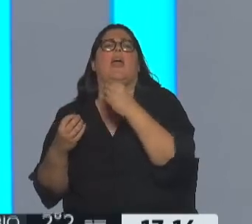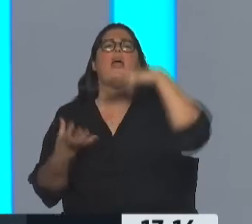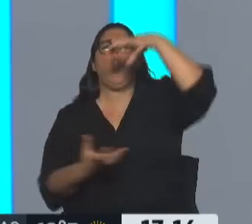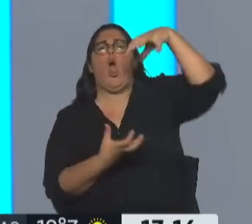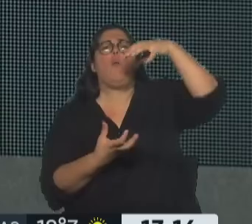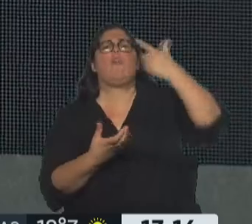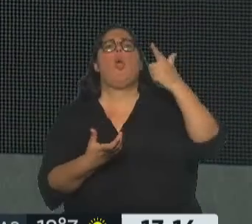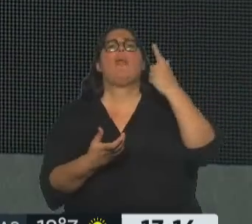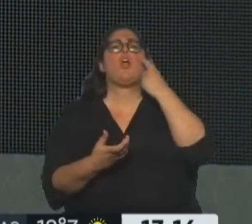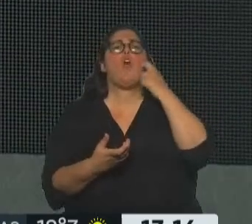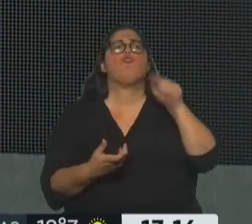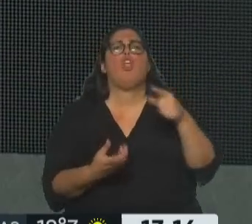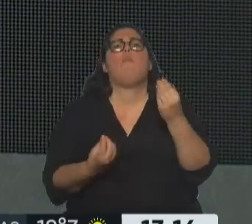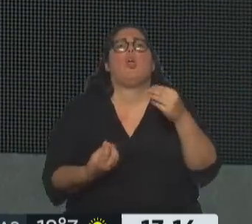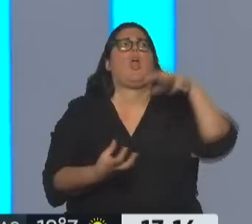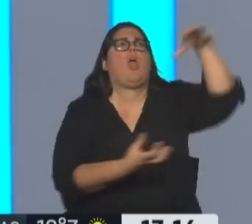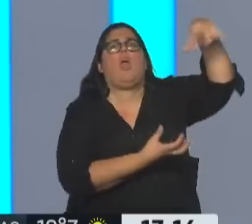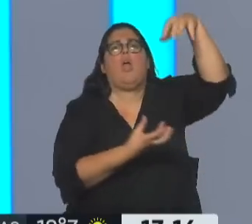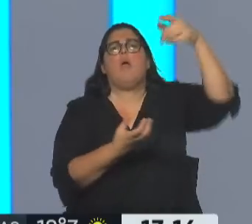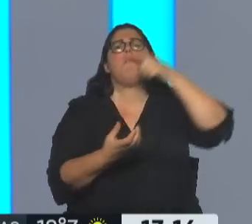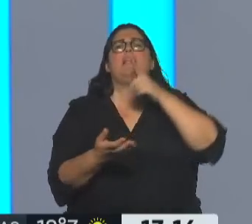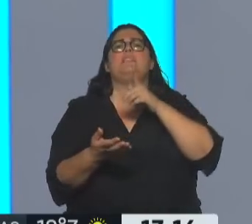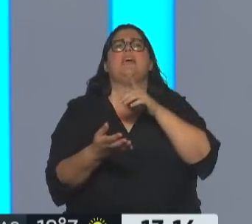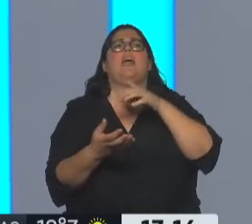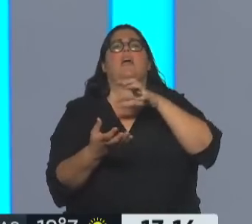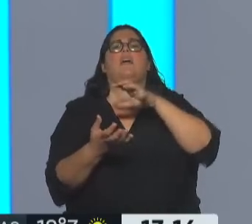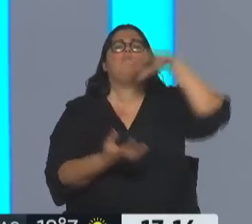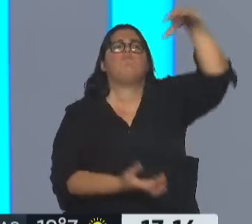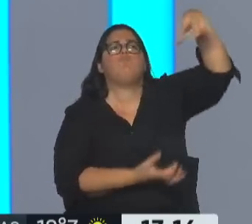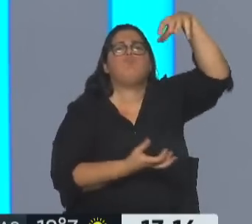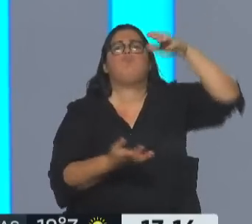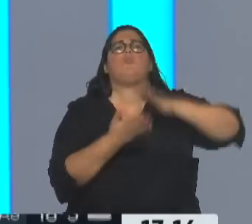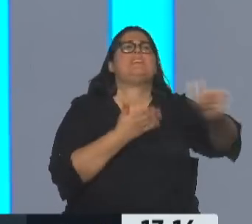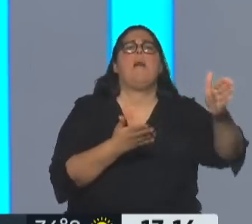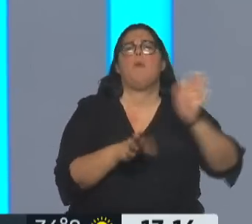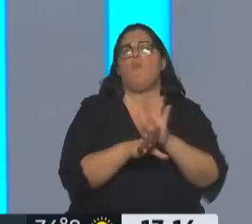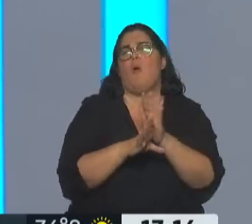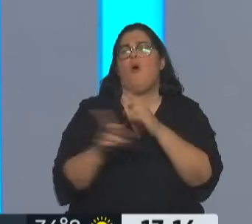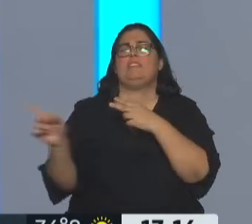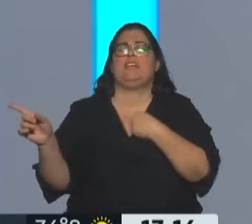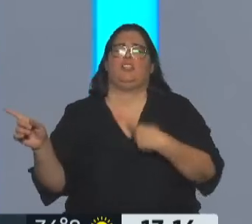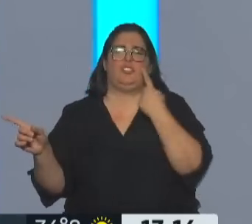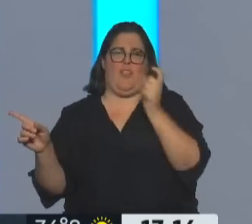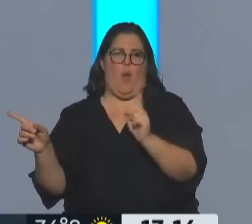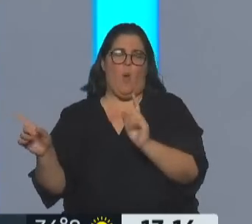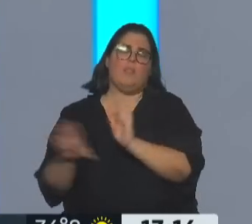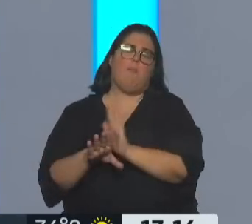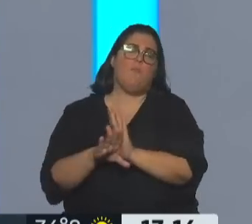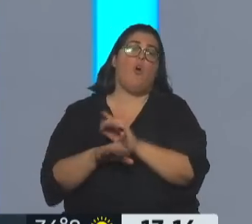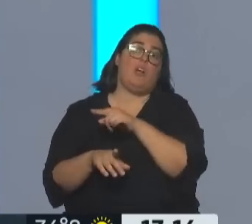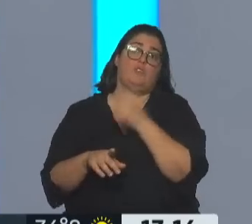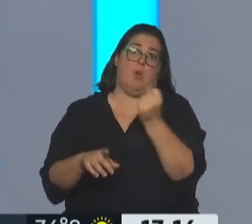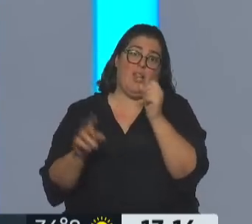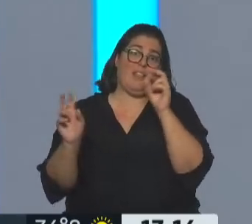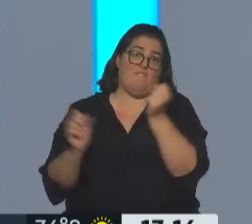sin supervisiones, y en algunos creo que no queda claro si se le escapó o no a Beijing el globo, lo cual me parece que sería un dato